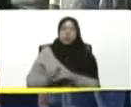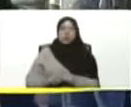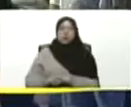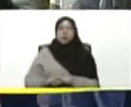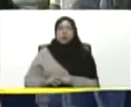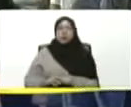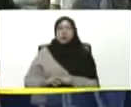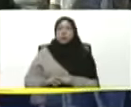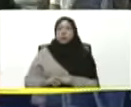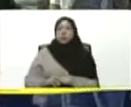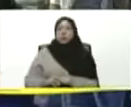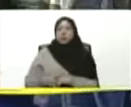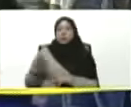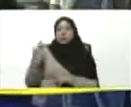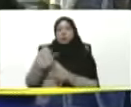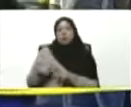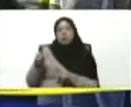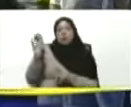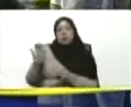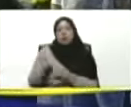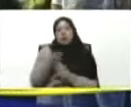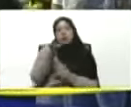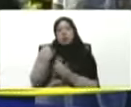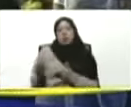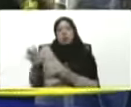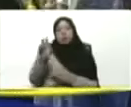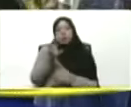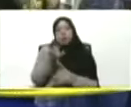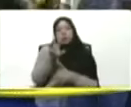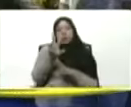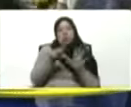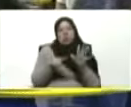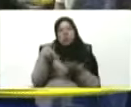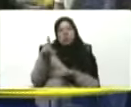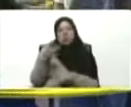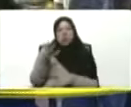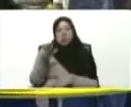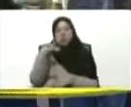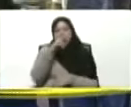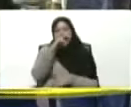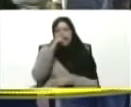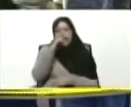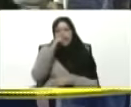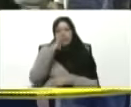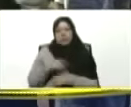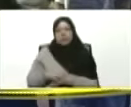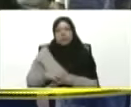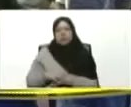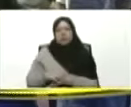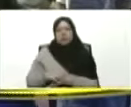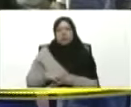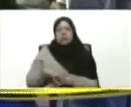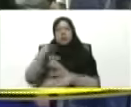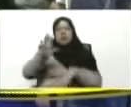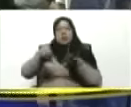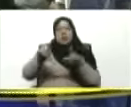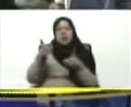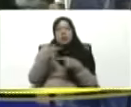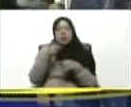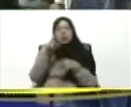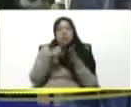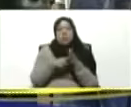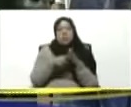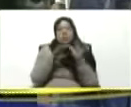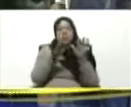Esa fue otra canción, en el año 81, después de que el accidente del 15 de agosto del 80,